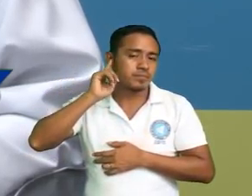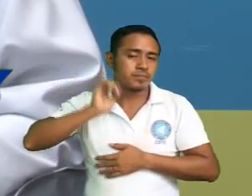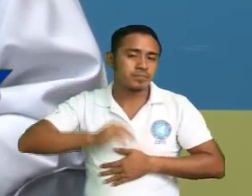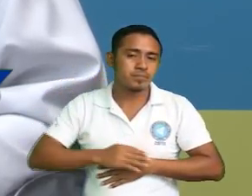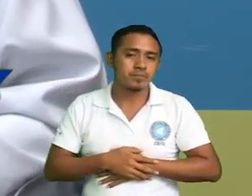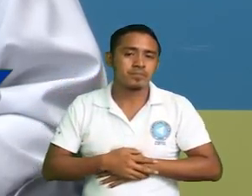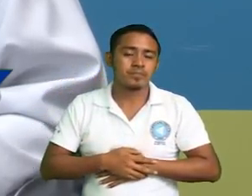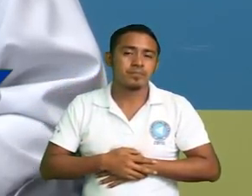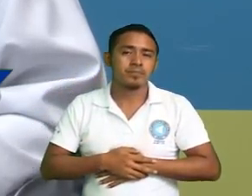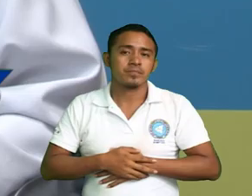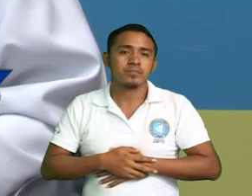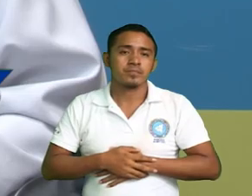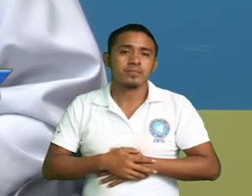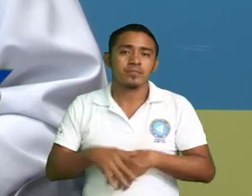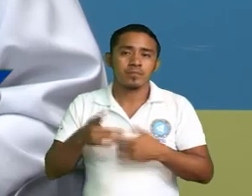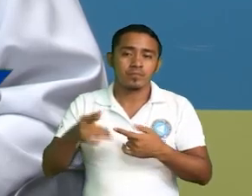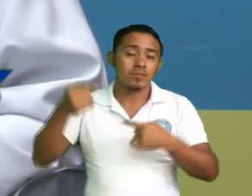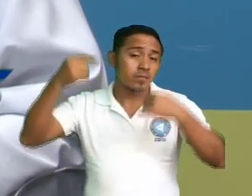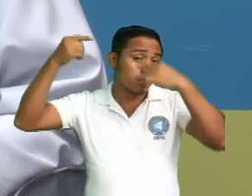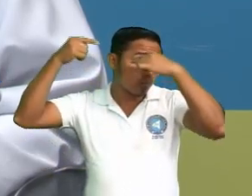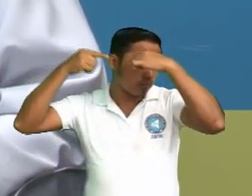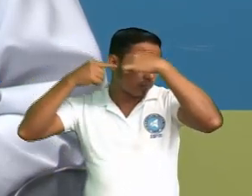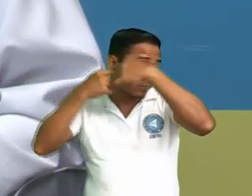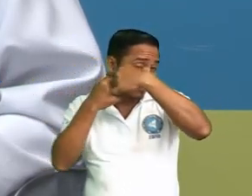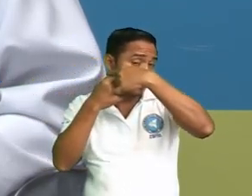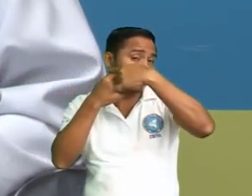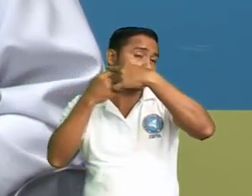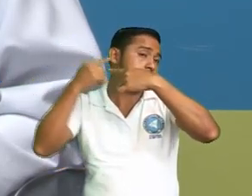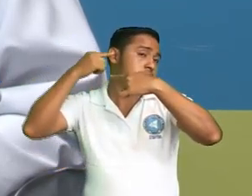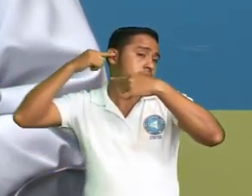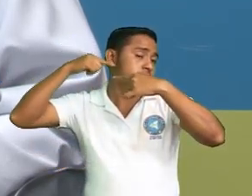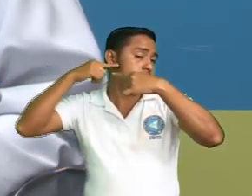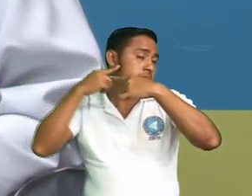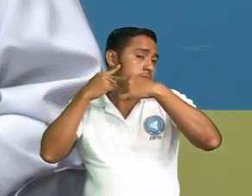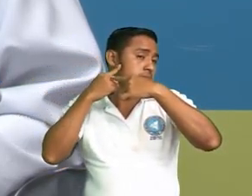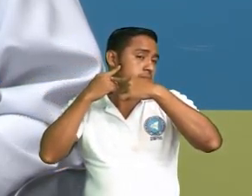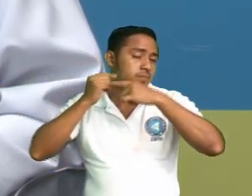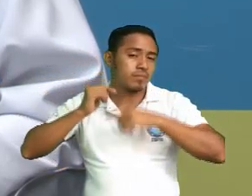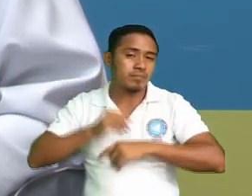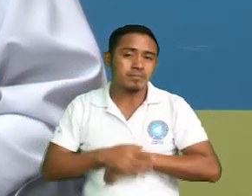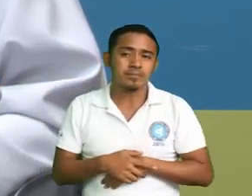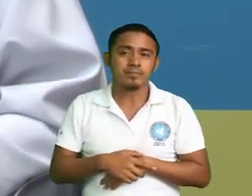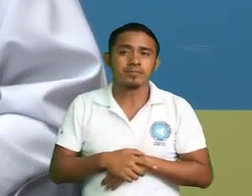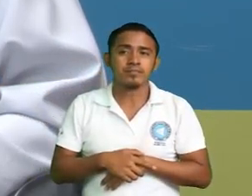¿verdad? Y el conducto auditivo externo.